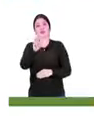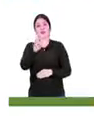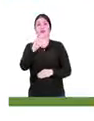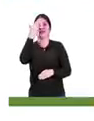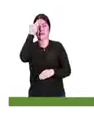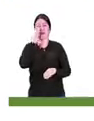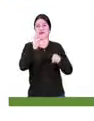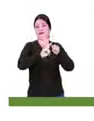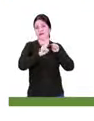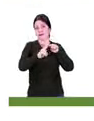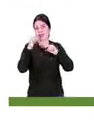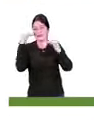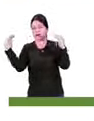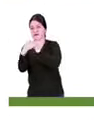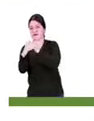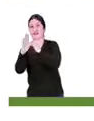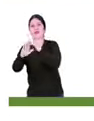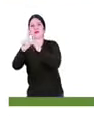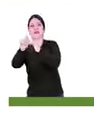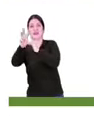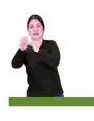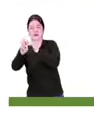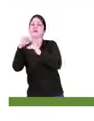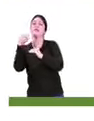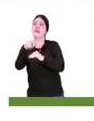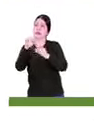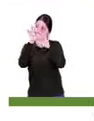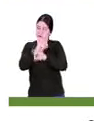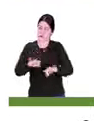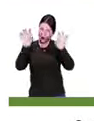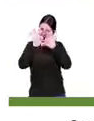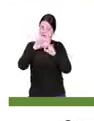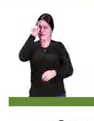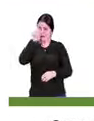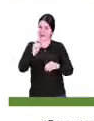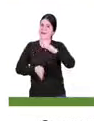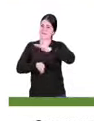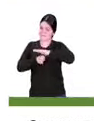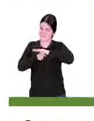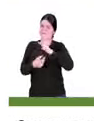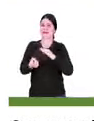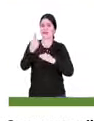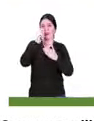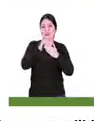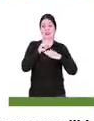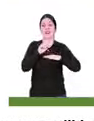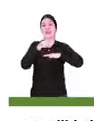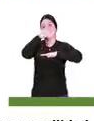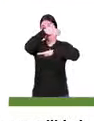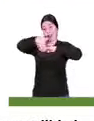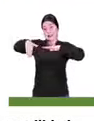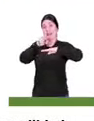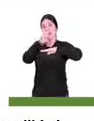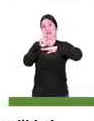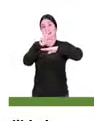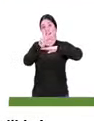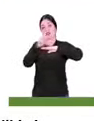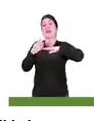alimentadora de la primera línea del metro. Es importante continuar de la calle 72 a la 100, 3